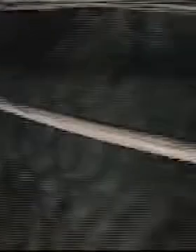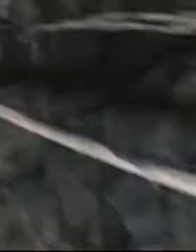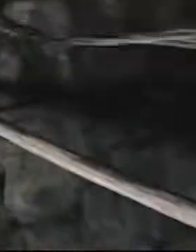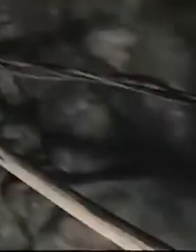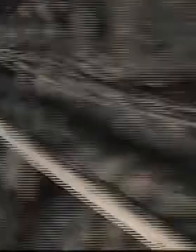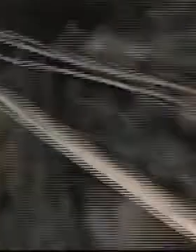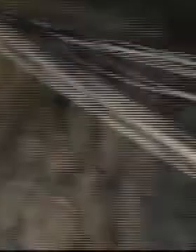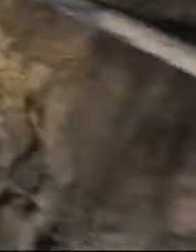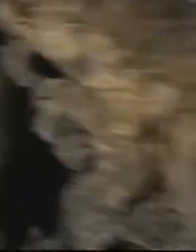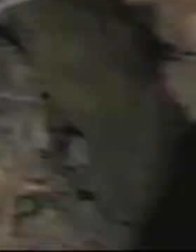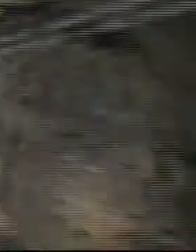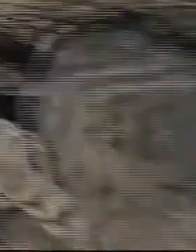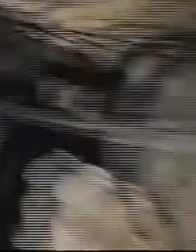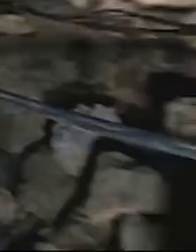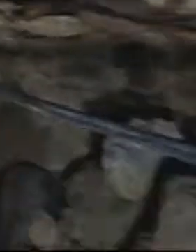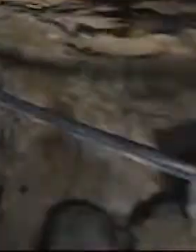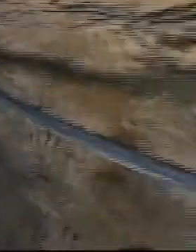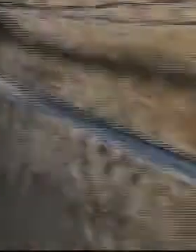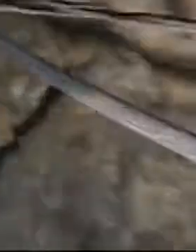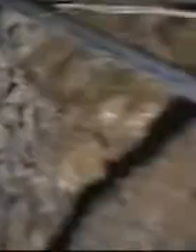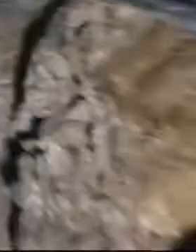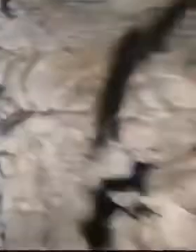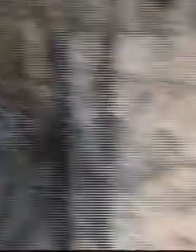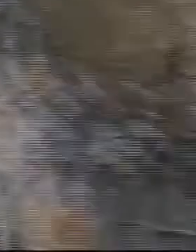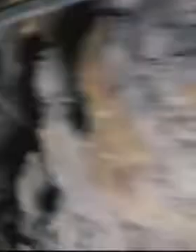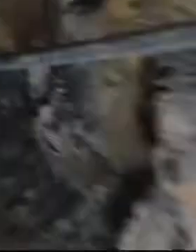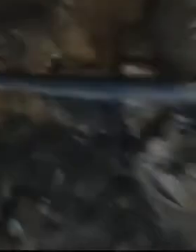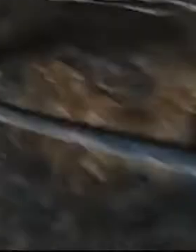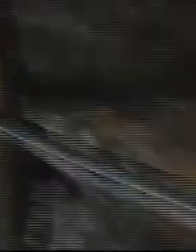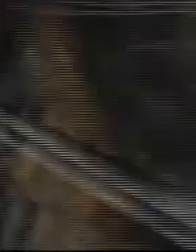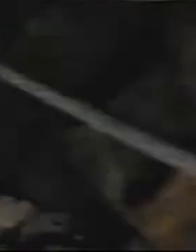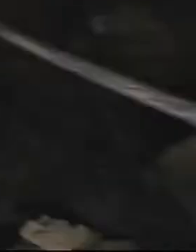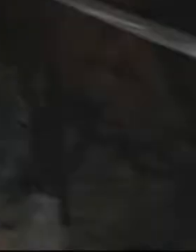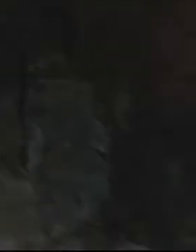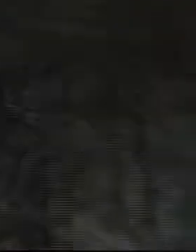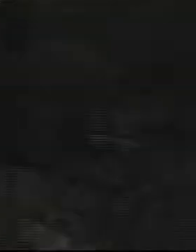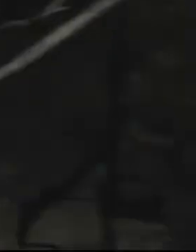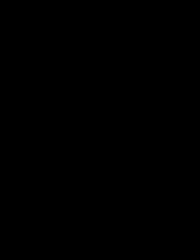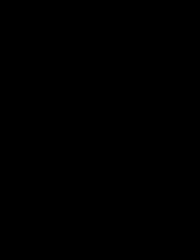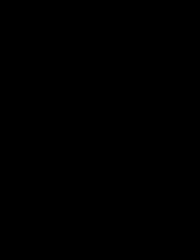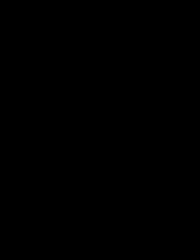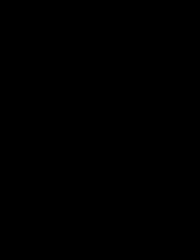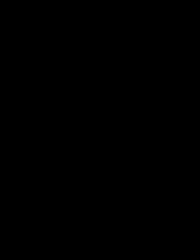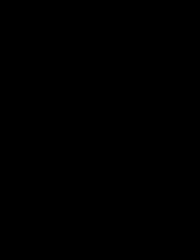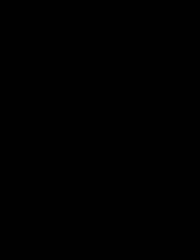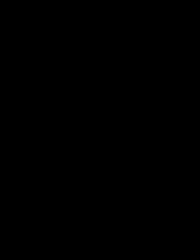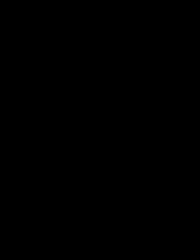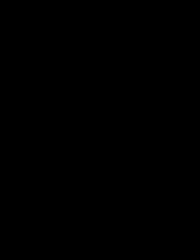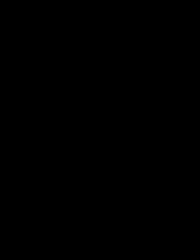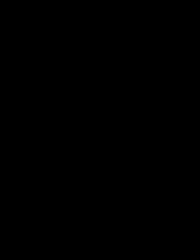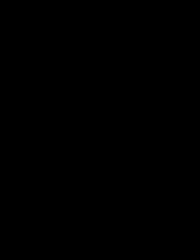de octubre a las 10 de la noche y el 4 a las 10 de la mañana. Aquí en